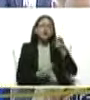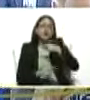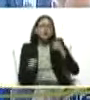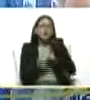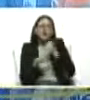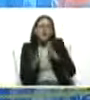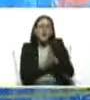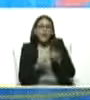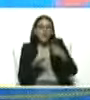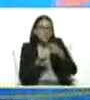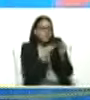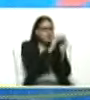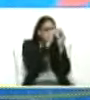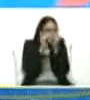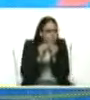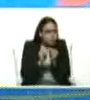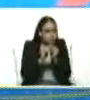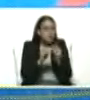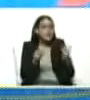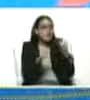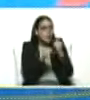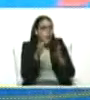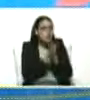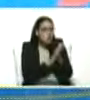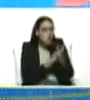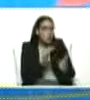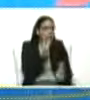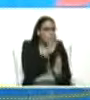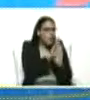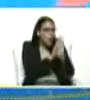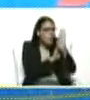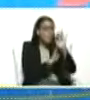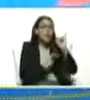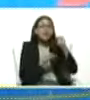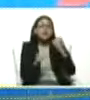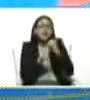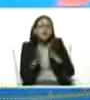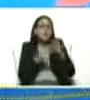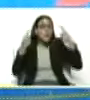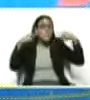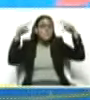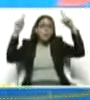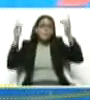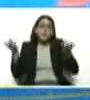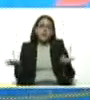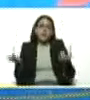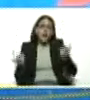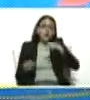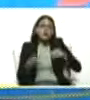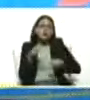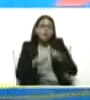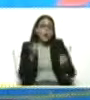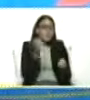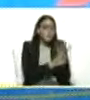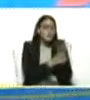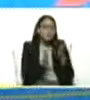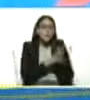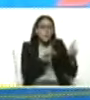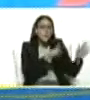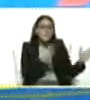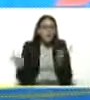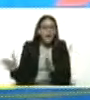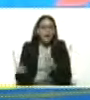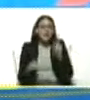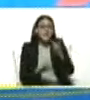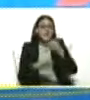recuperación, crecimiento real y prosperidad, lo lanzamos el 18 de agosto a 14